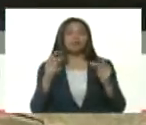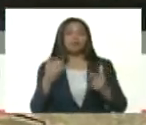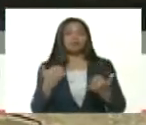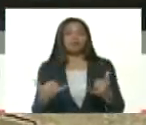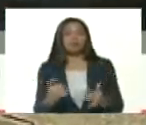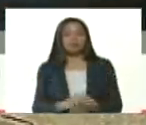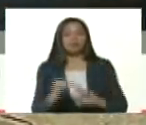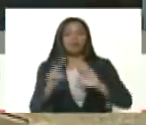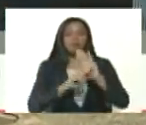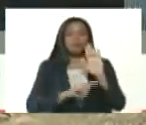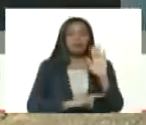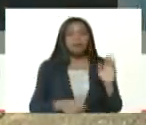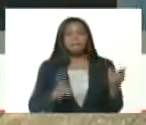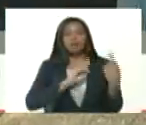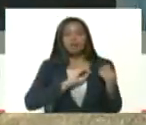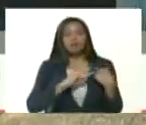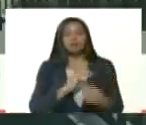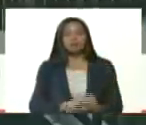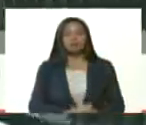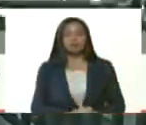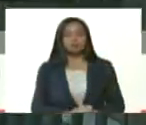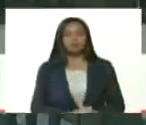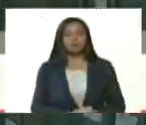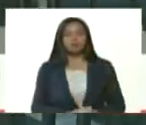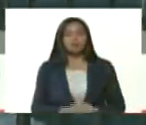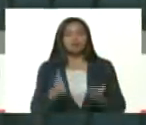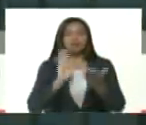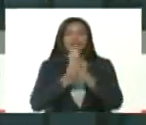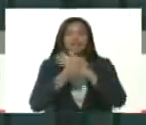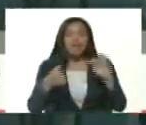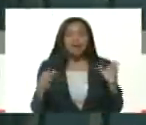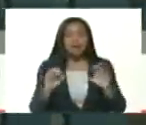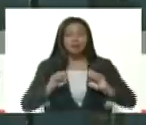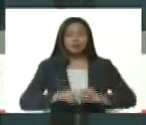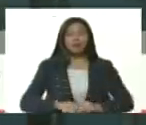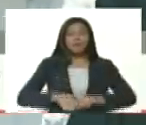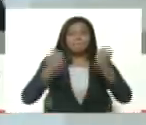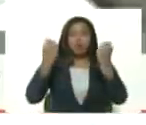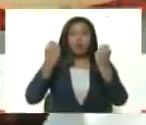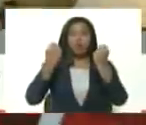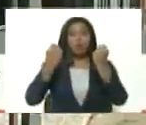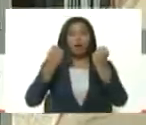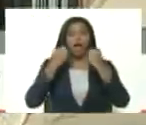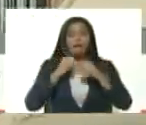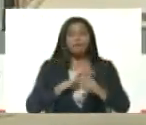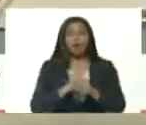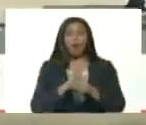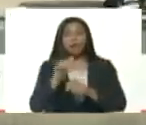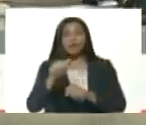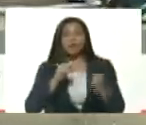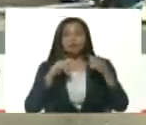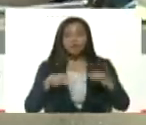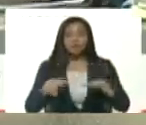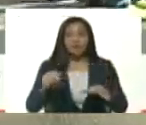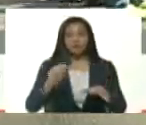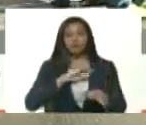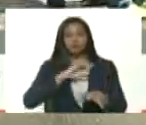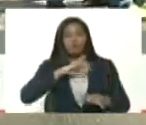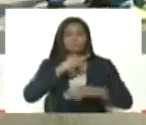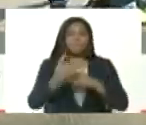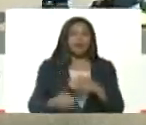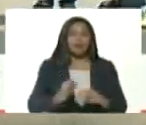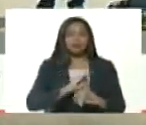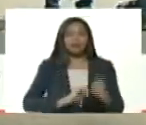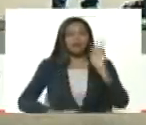por instrucción suya para cortar la cadena de transmisión del COVID-19, nosotros tenemos este plan